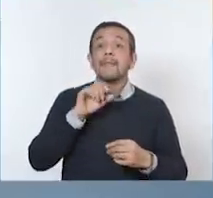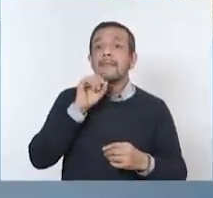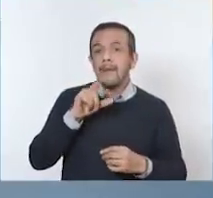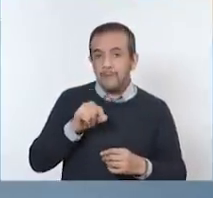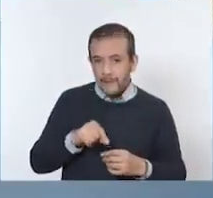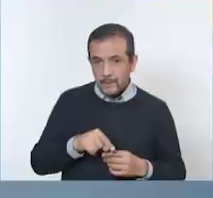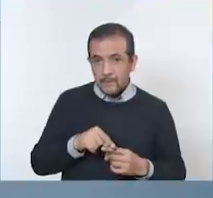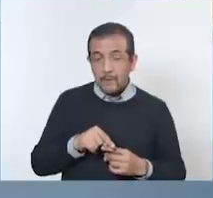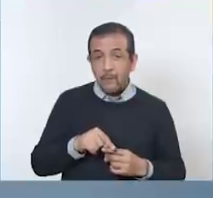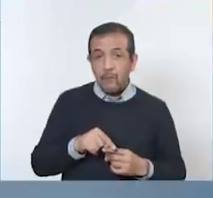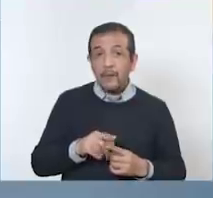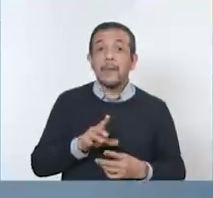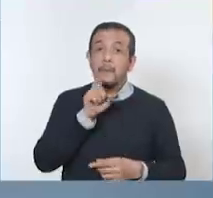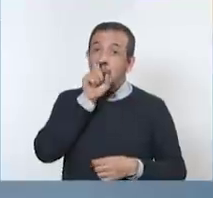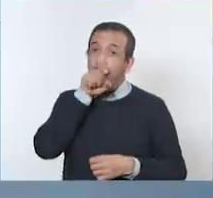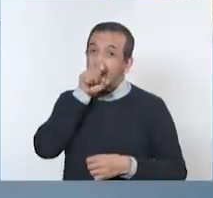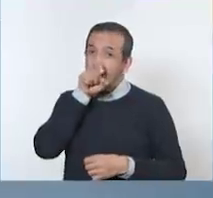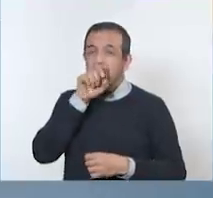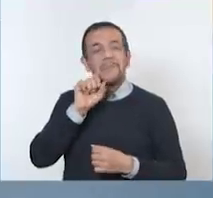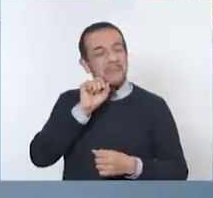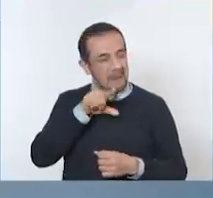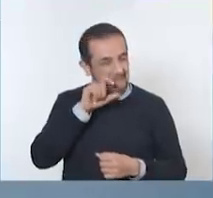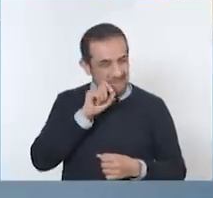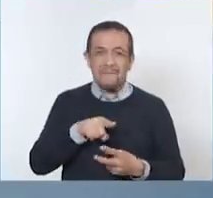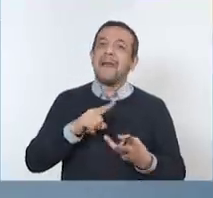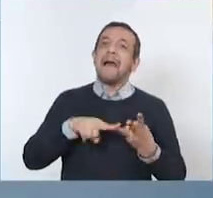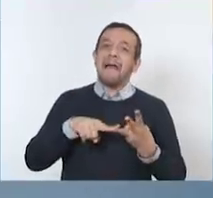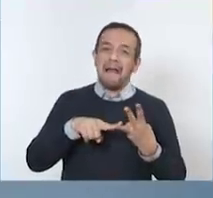también estaba el cotorrito.